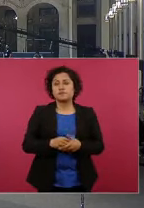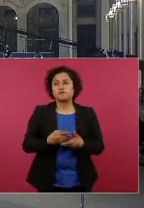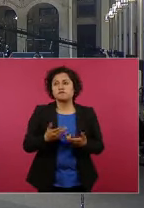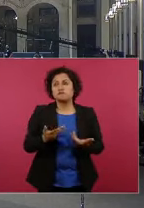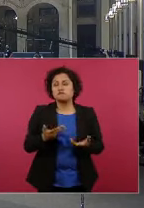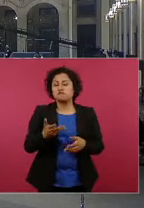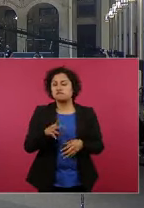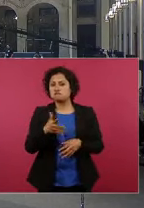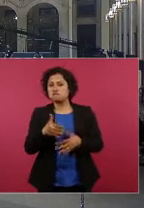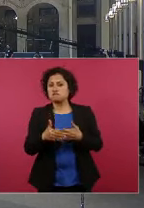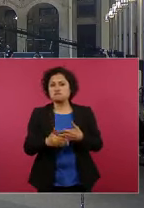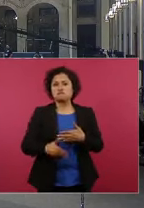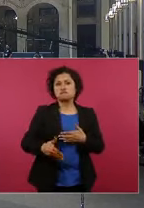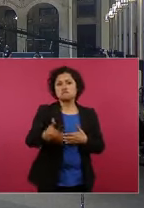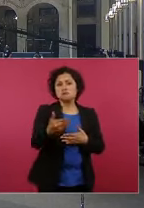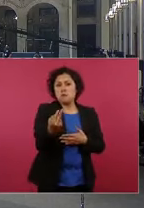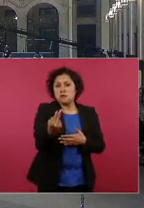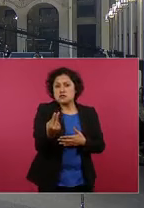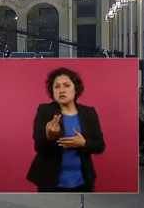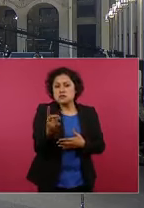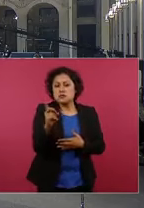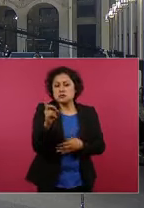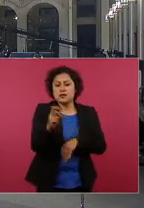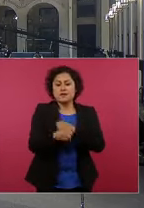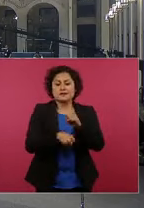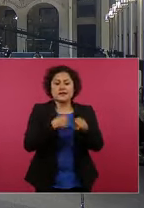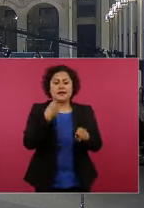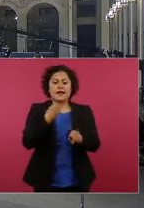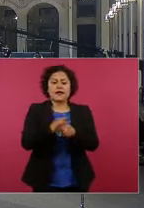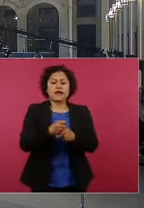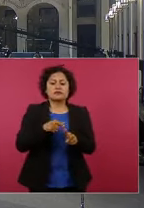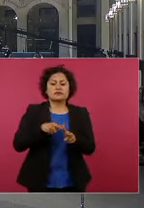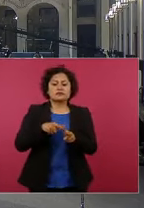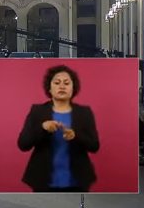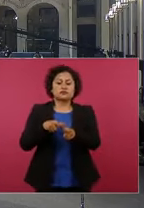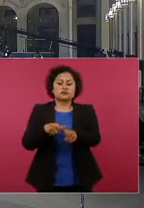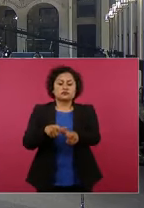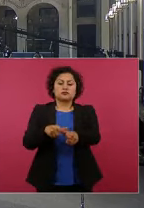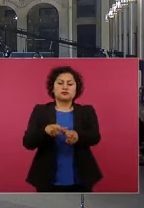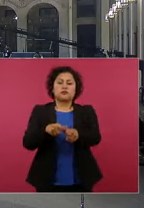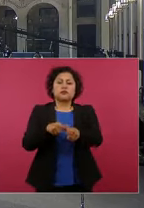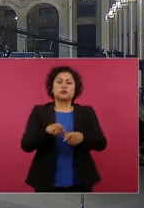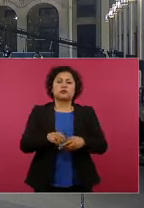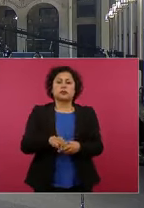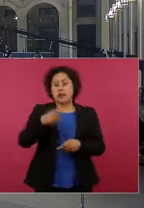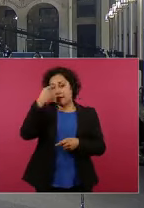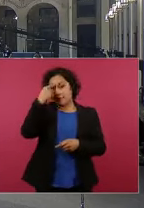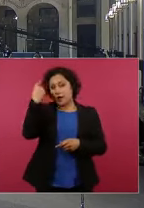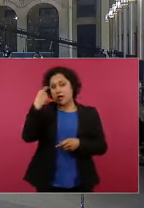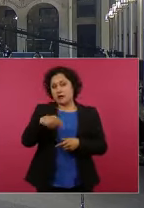25, 30 años hasta que se deje de utilizar.